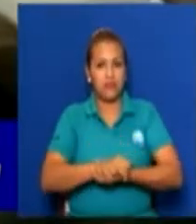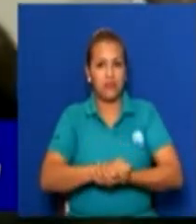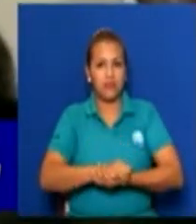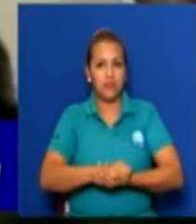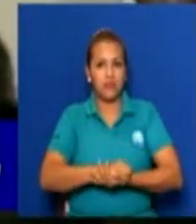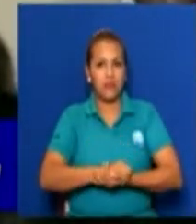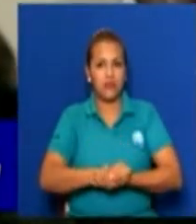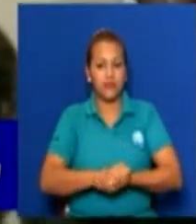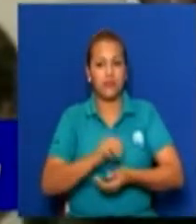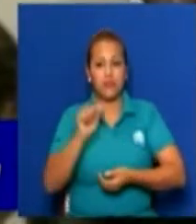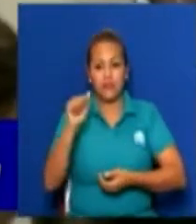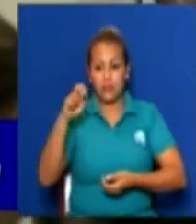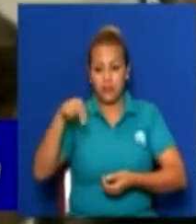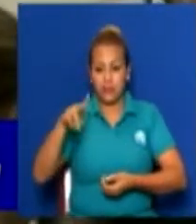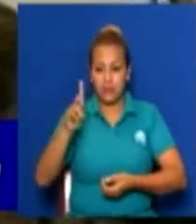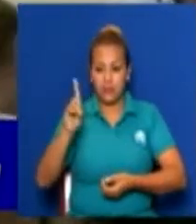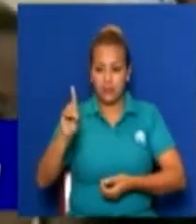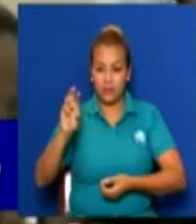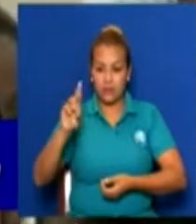Andrea Morales,